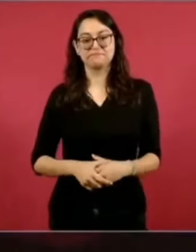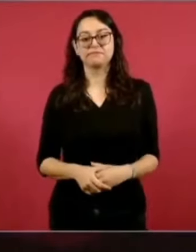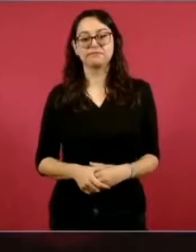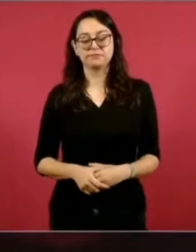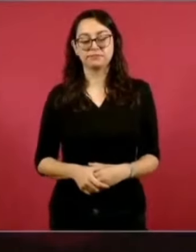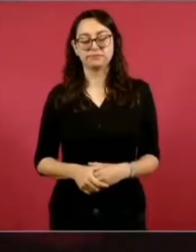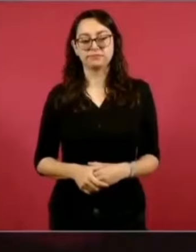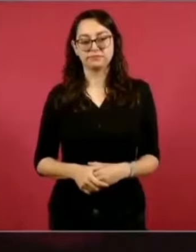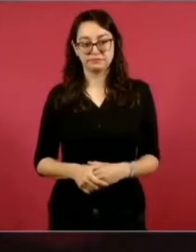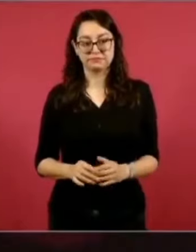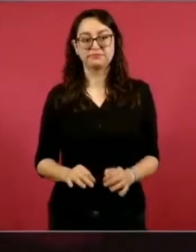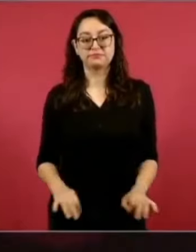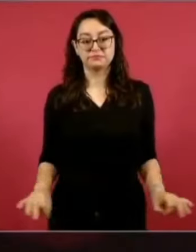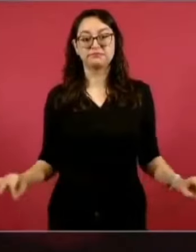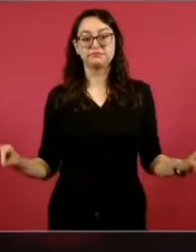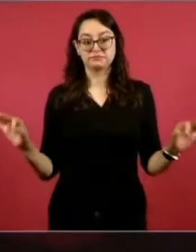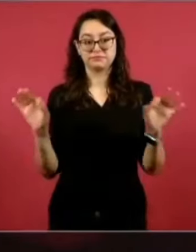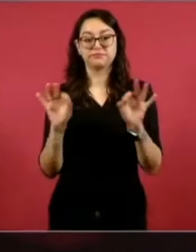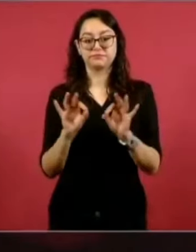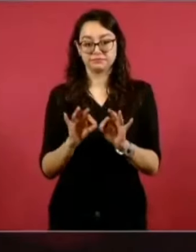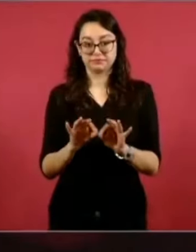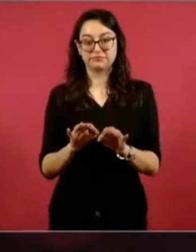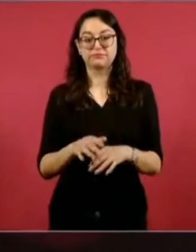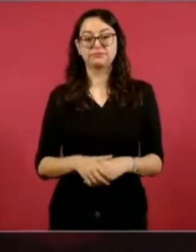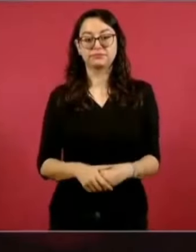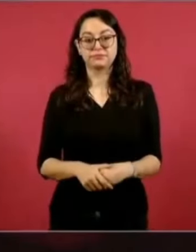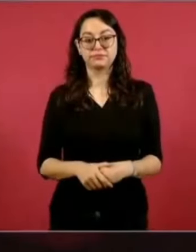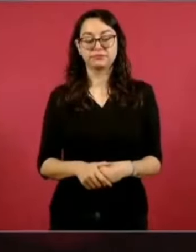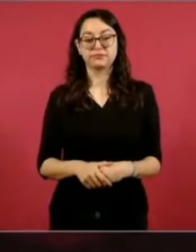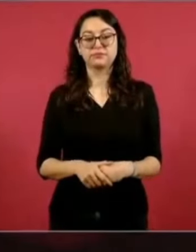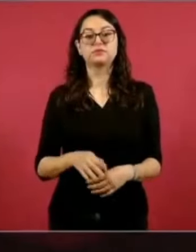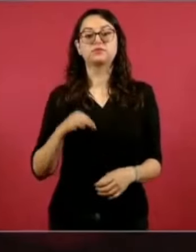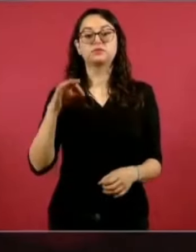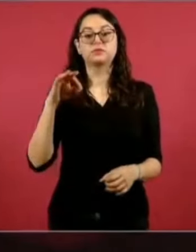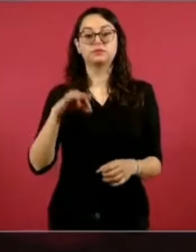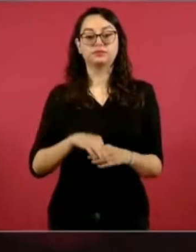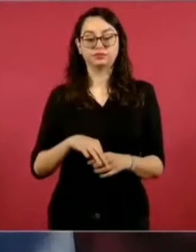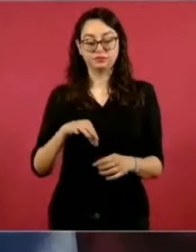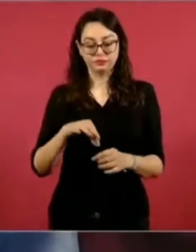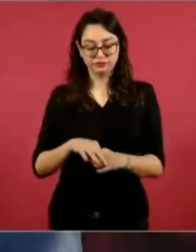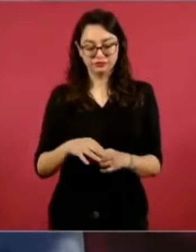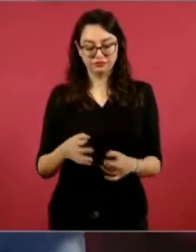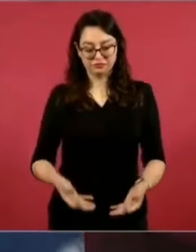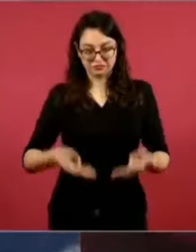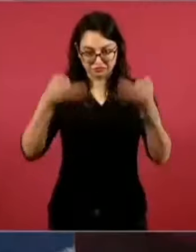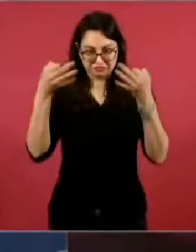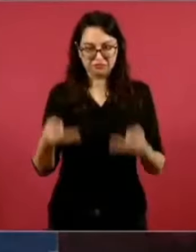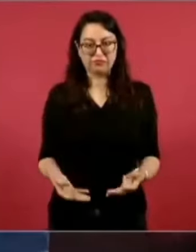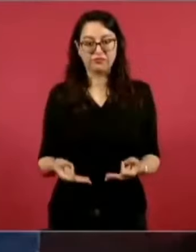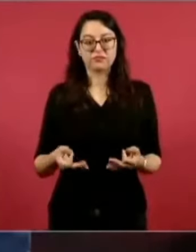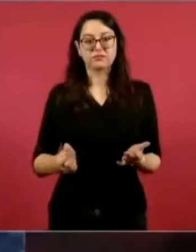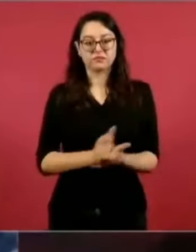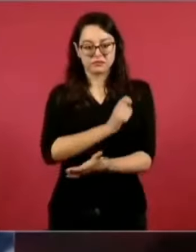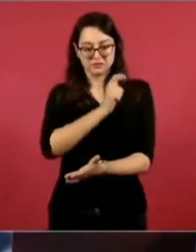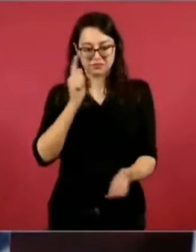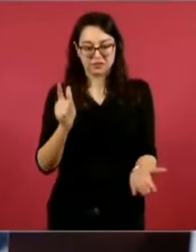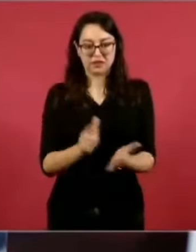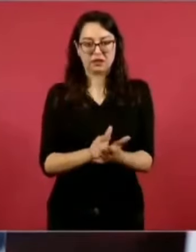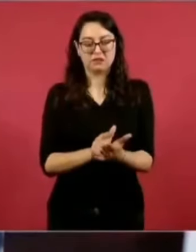Es algo muy importante. Es una elección legal, legítima,